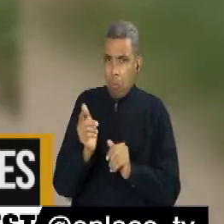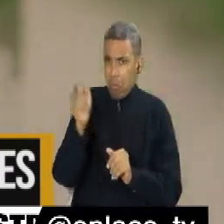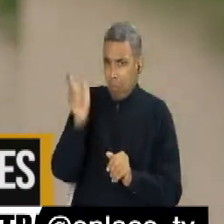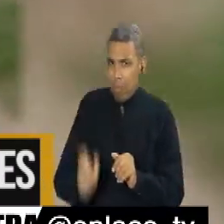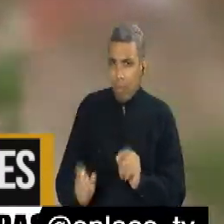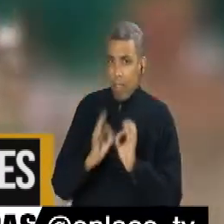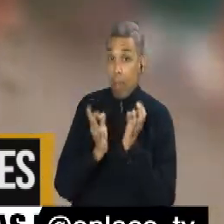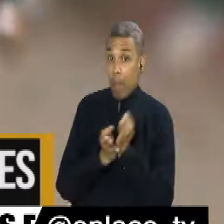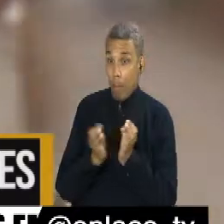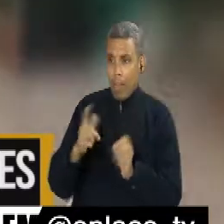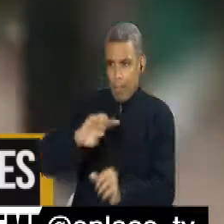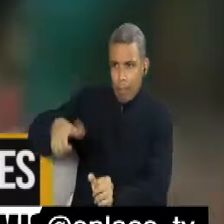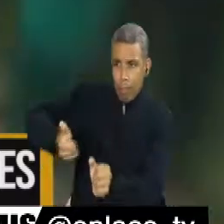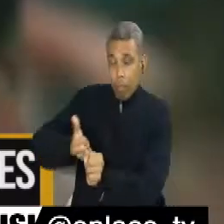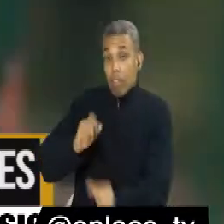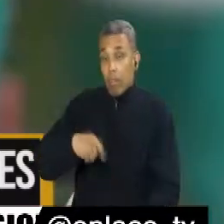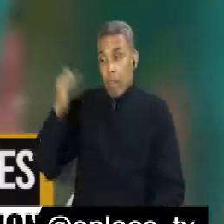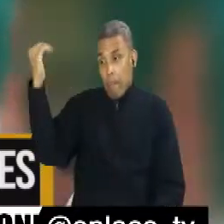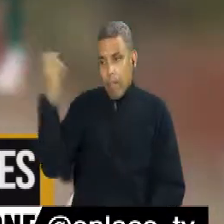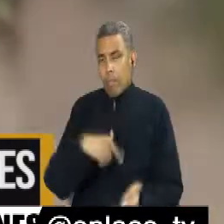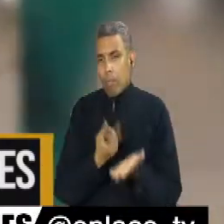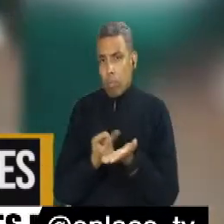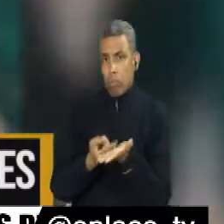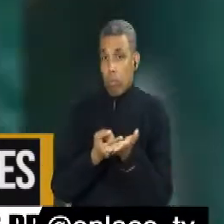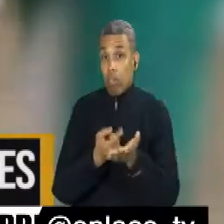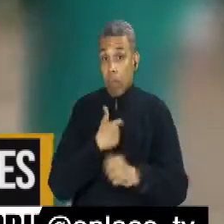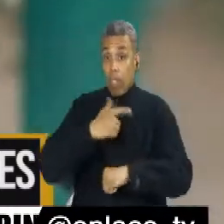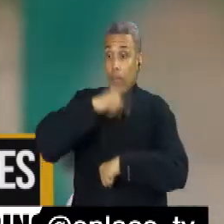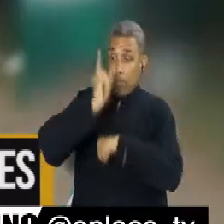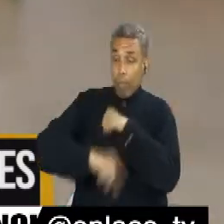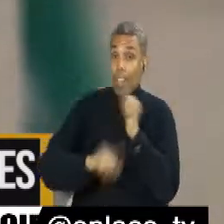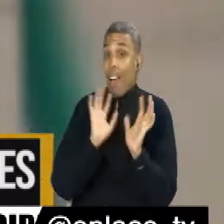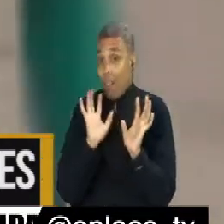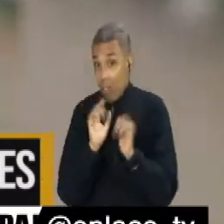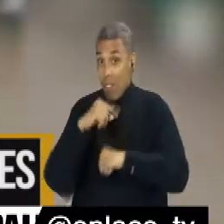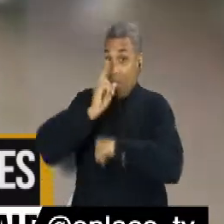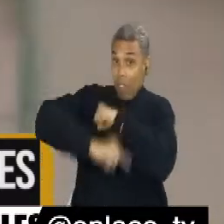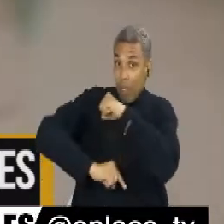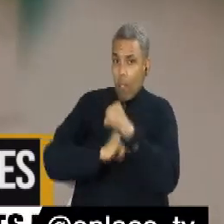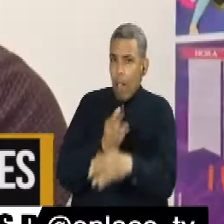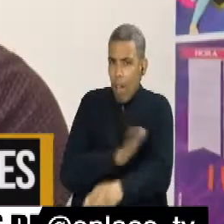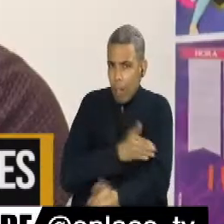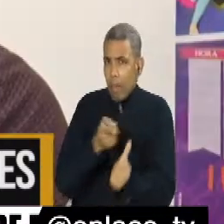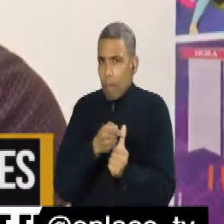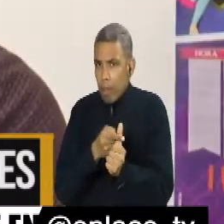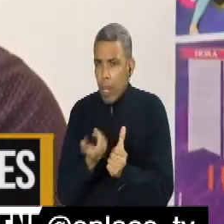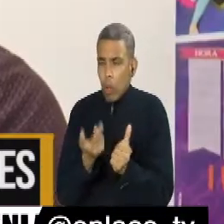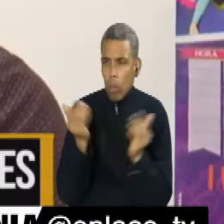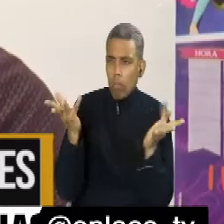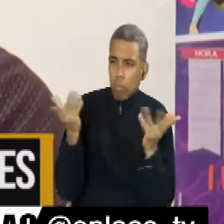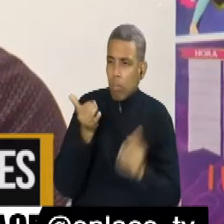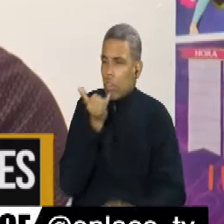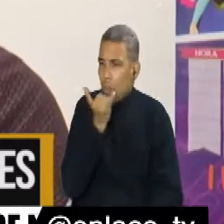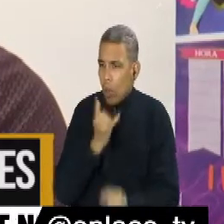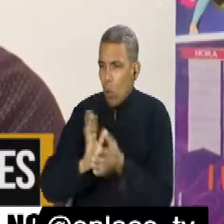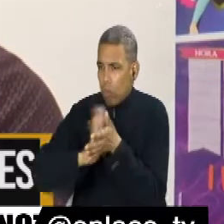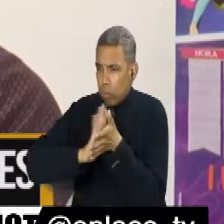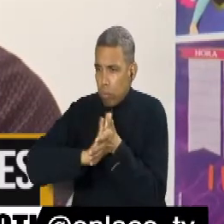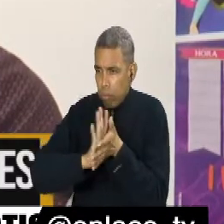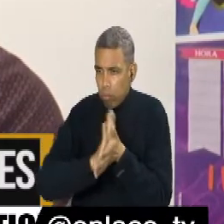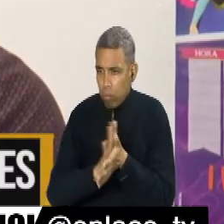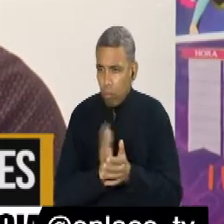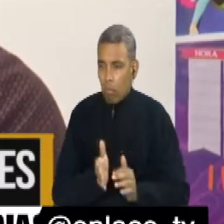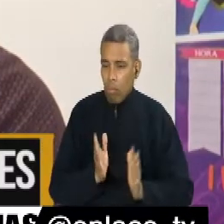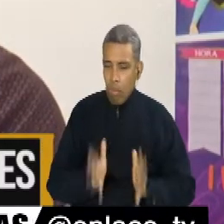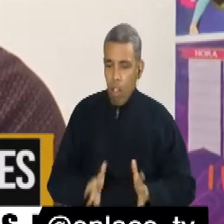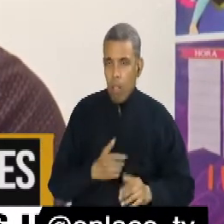probablemente sea sancionatoria. Previamente hay que escuchar las versiones ya delante de los representantes legales de ellos, de los